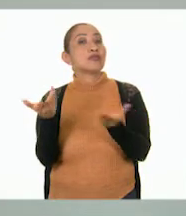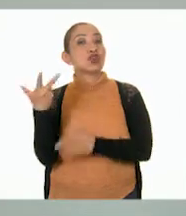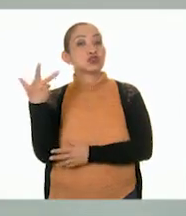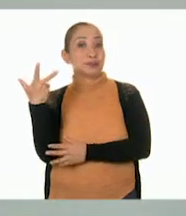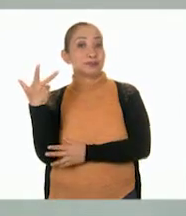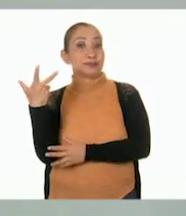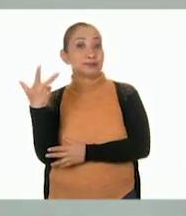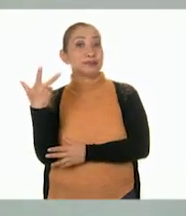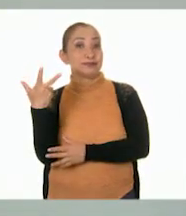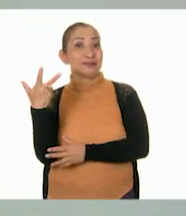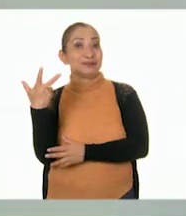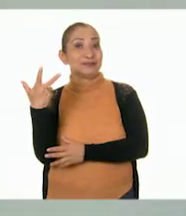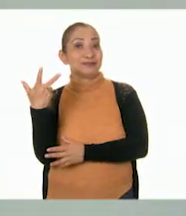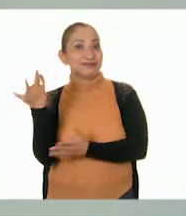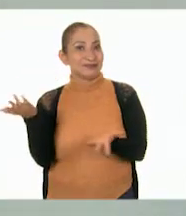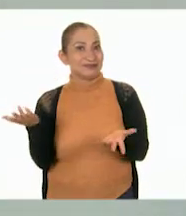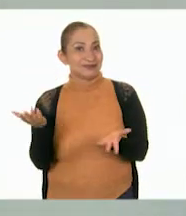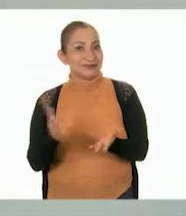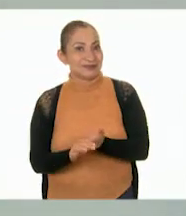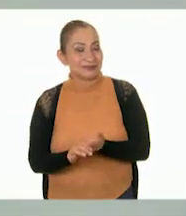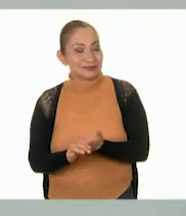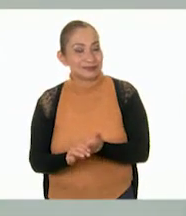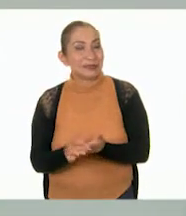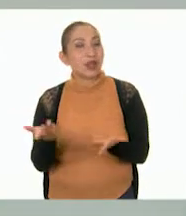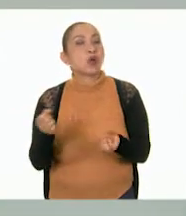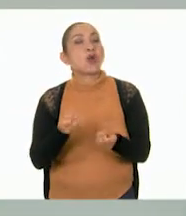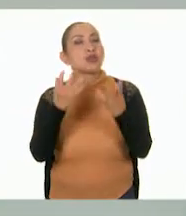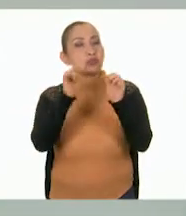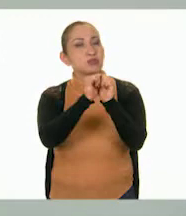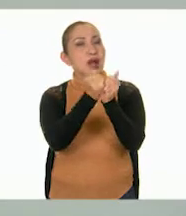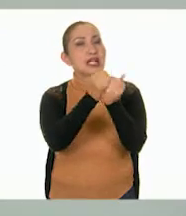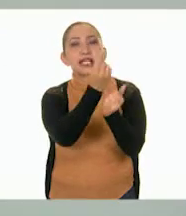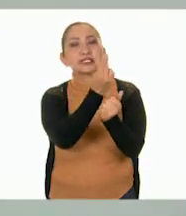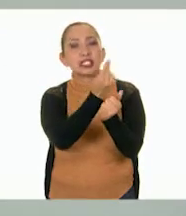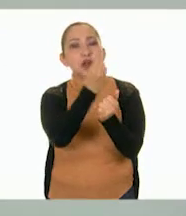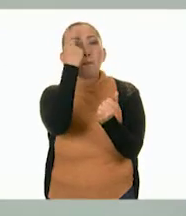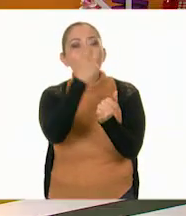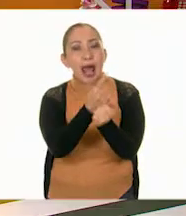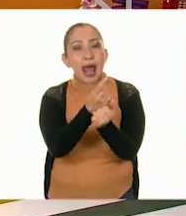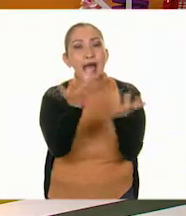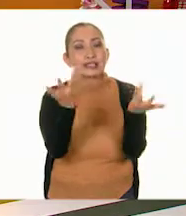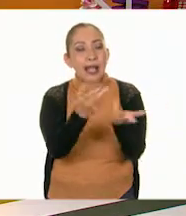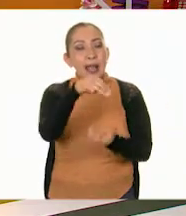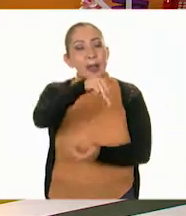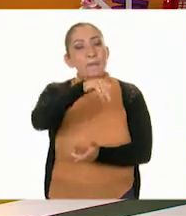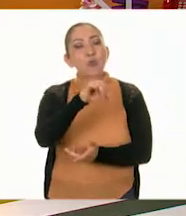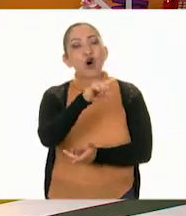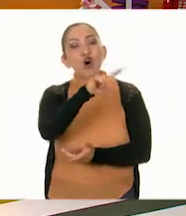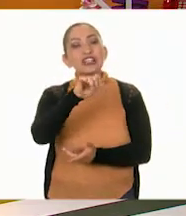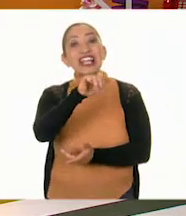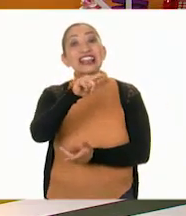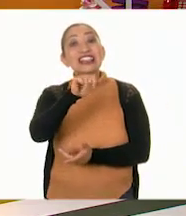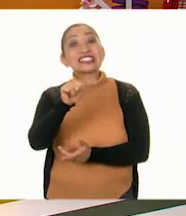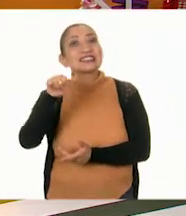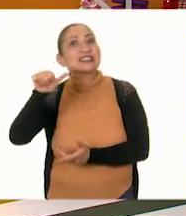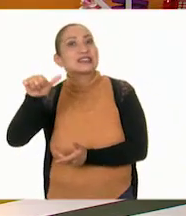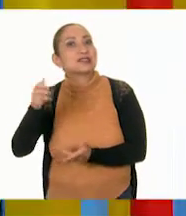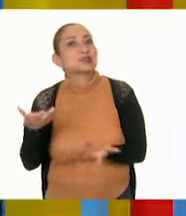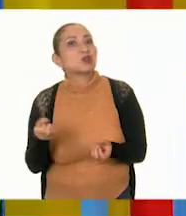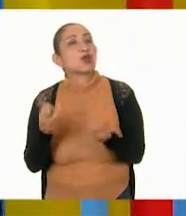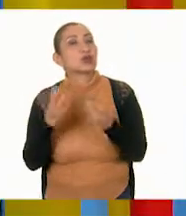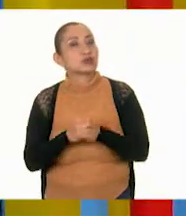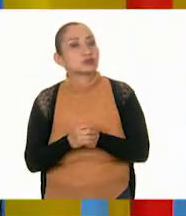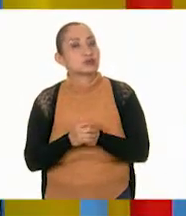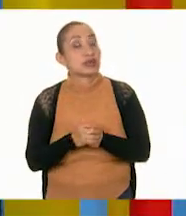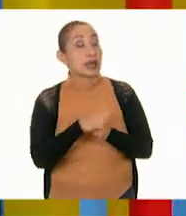8. ¿Ok? Ah. Entonces, ¿cuántos bolillos necesito para realizar los 16 molletes?